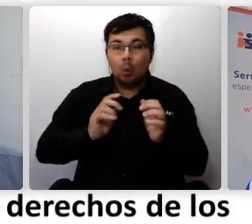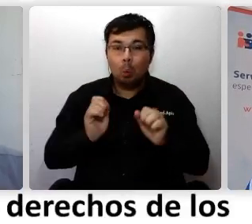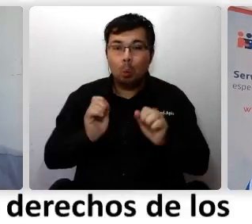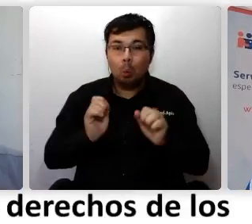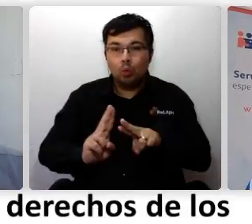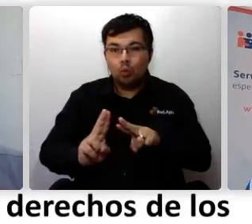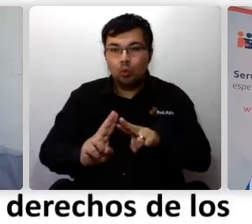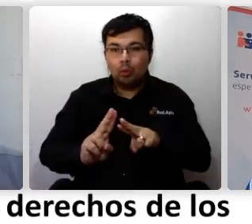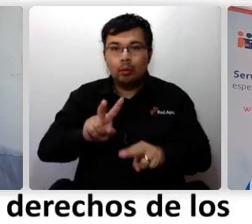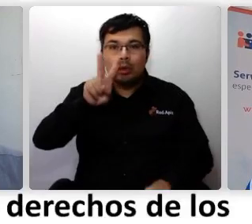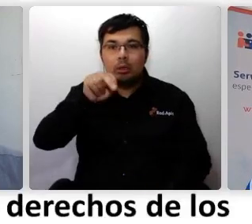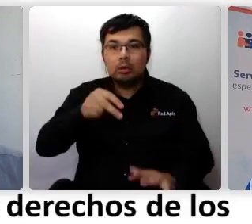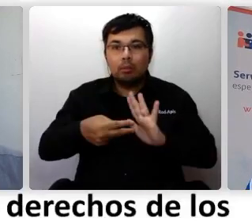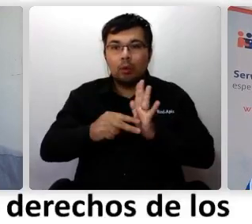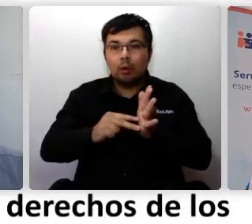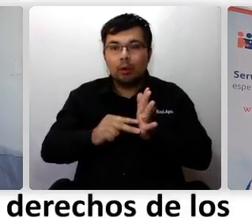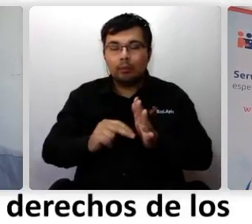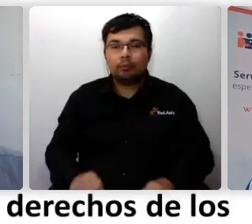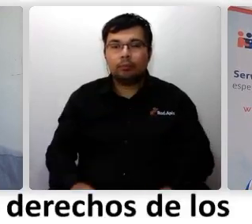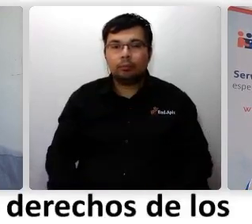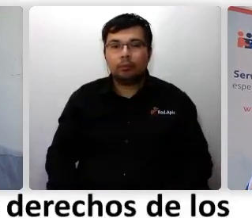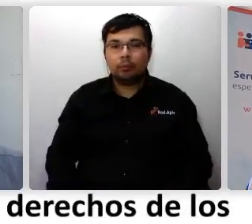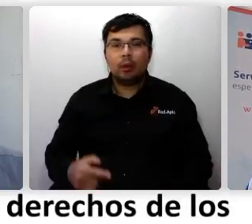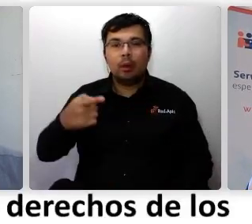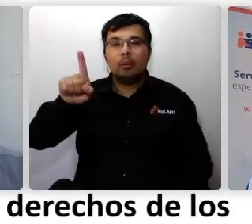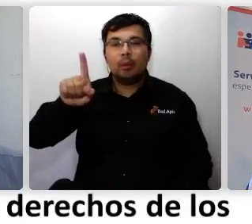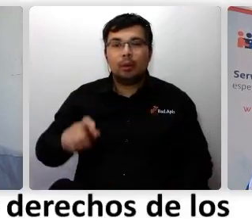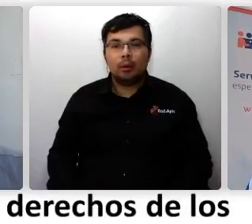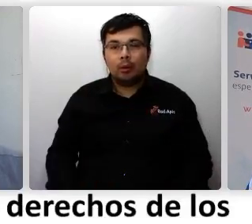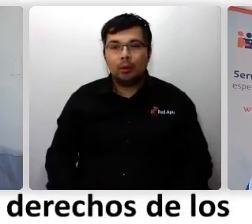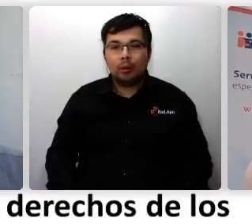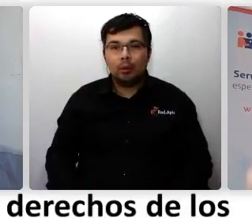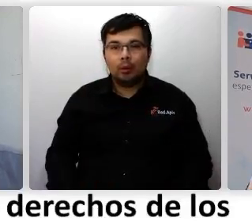mayoría. Pero uno ahí cuando ya es...